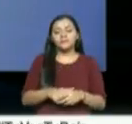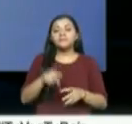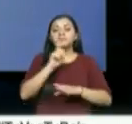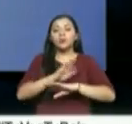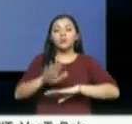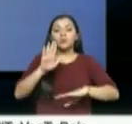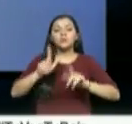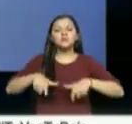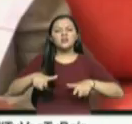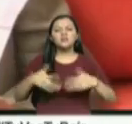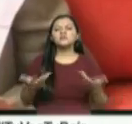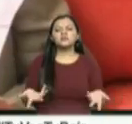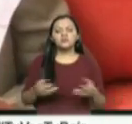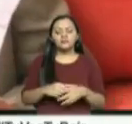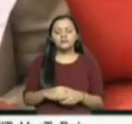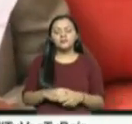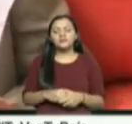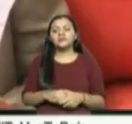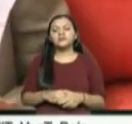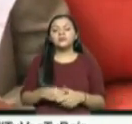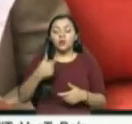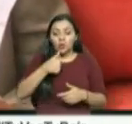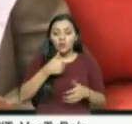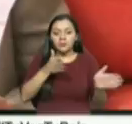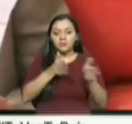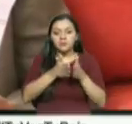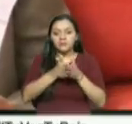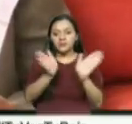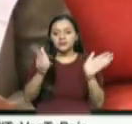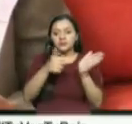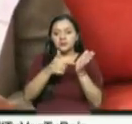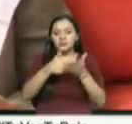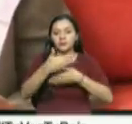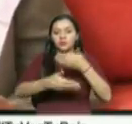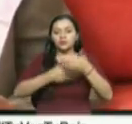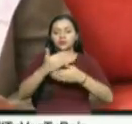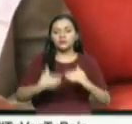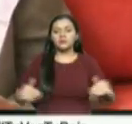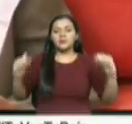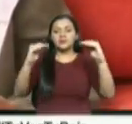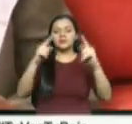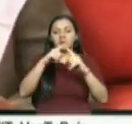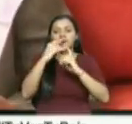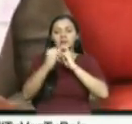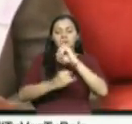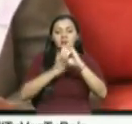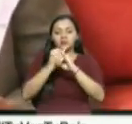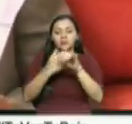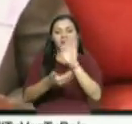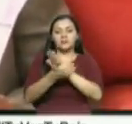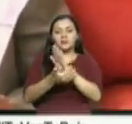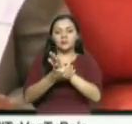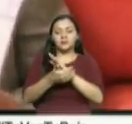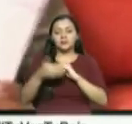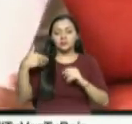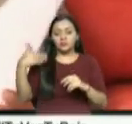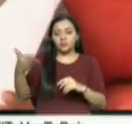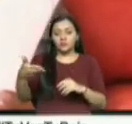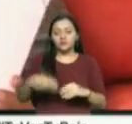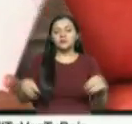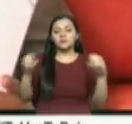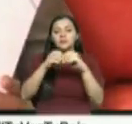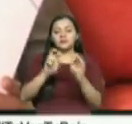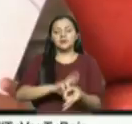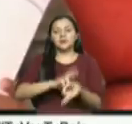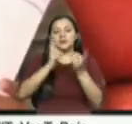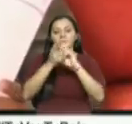Compromisos de Lenín Moreno. Ampliar el programa gratuito de maestrías internacionales y capacitación docente. Y en la